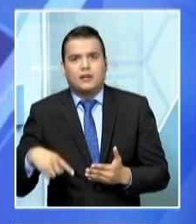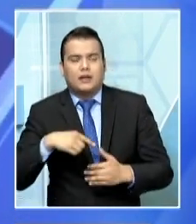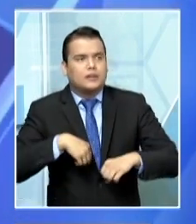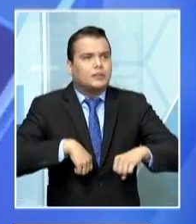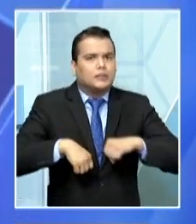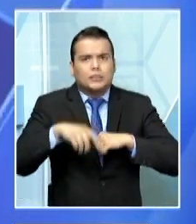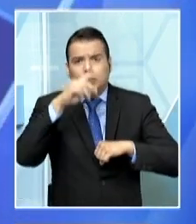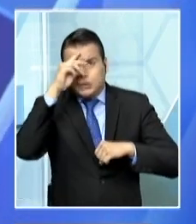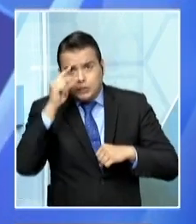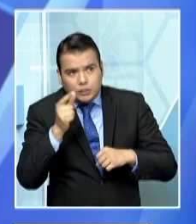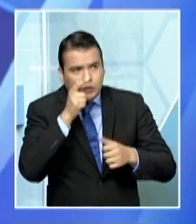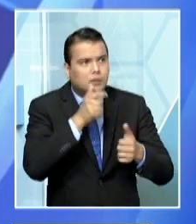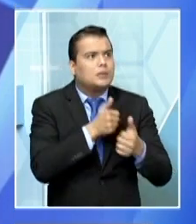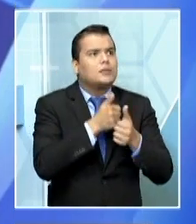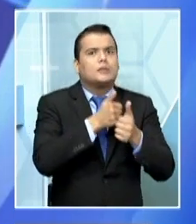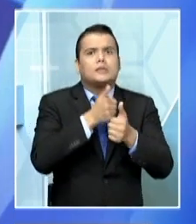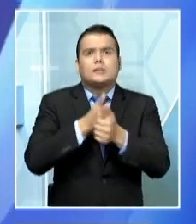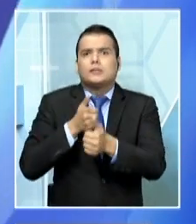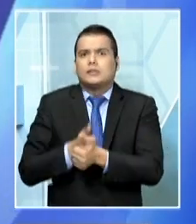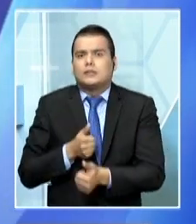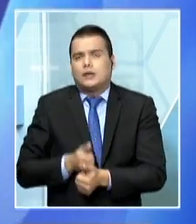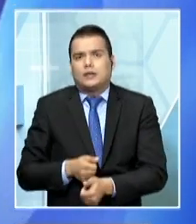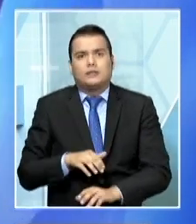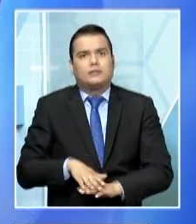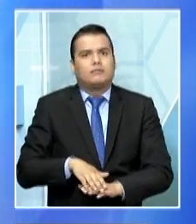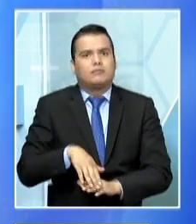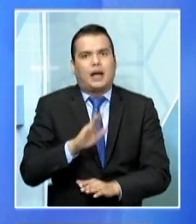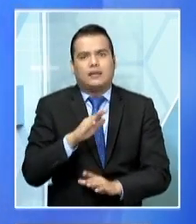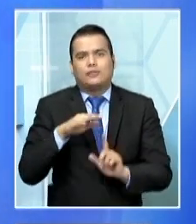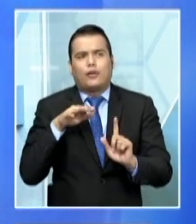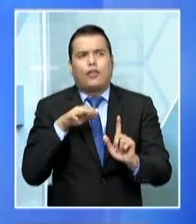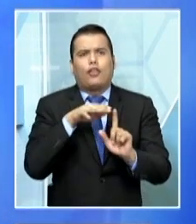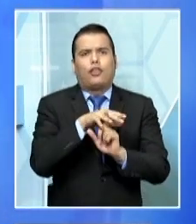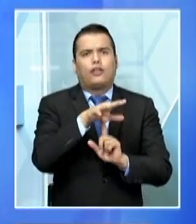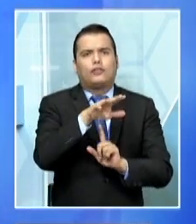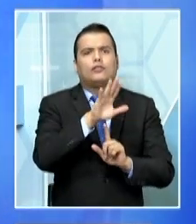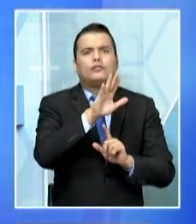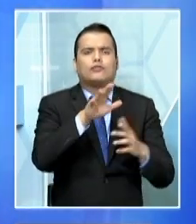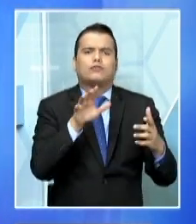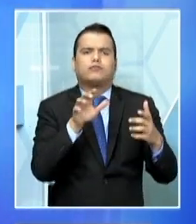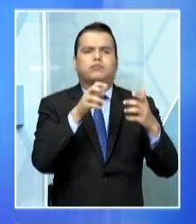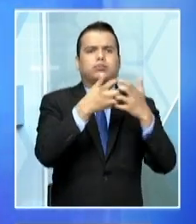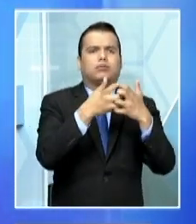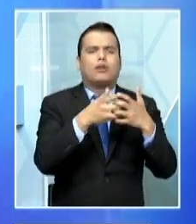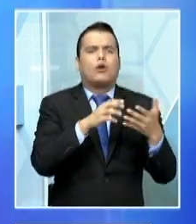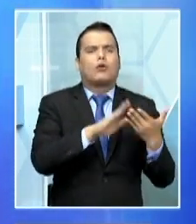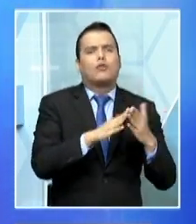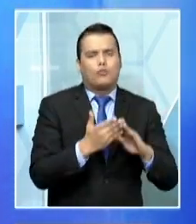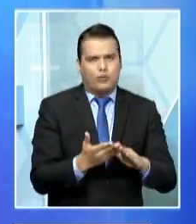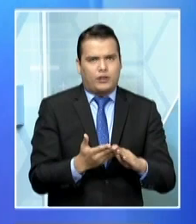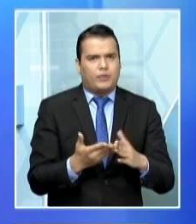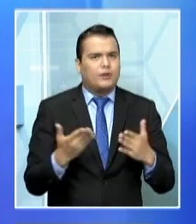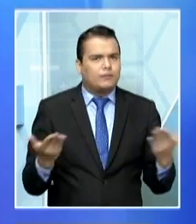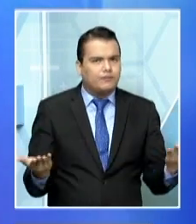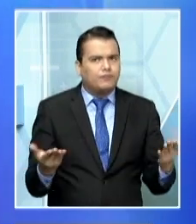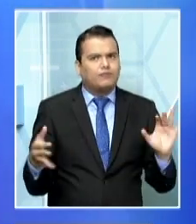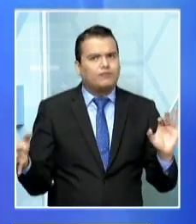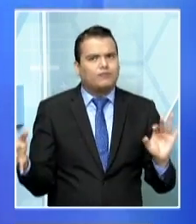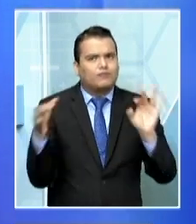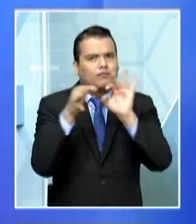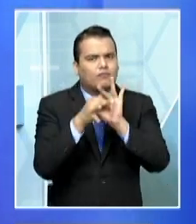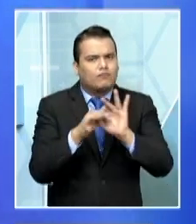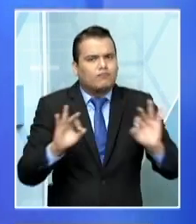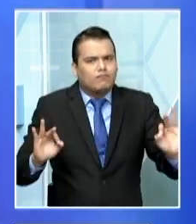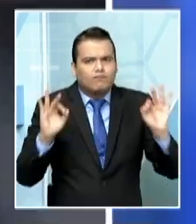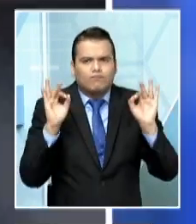margen mucho mayor de maniobra, de intervención en la vida cotidiana. Pero ¿y cómo se puede trabajar para ayudar a recuperar la confianza entre autoridades y